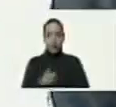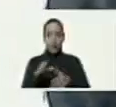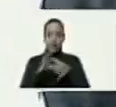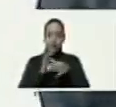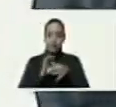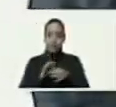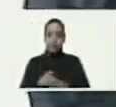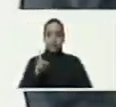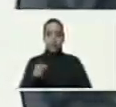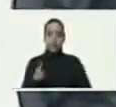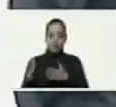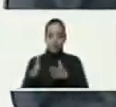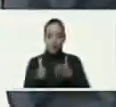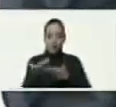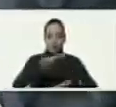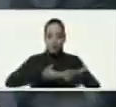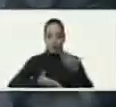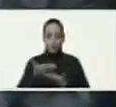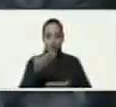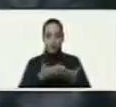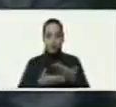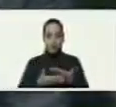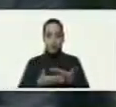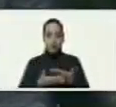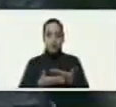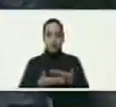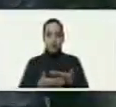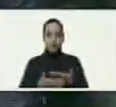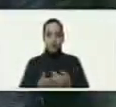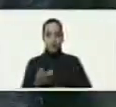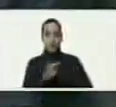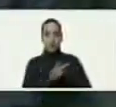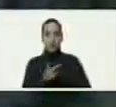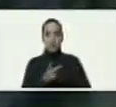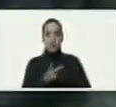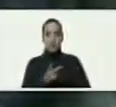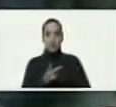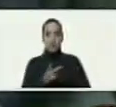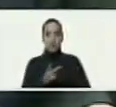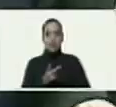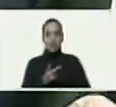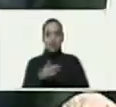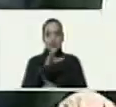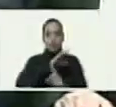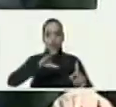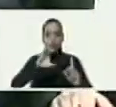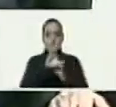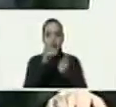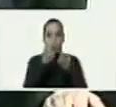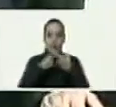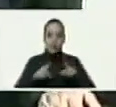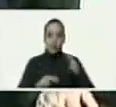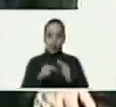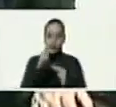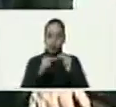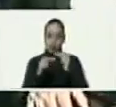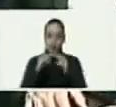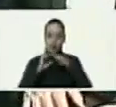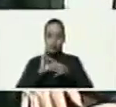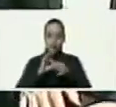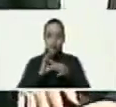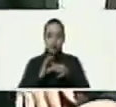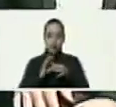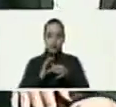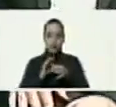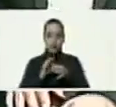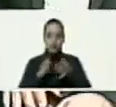camino para el intercambio y la cooperación entre diferentes culturas. La construcción conjunta de la cinta